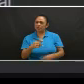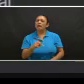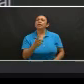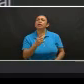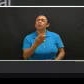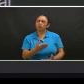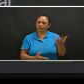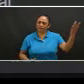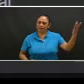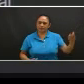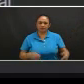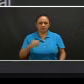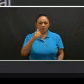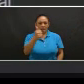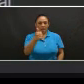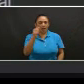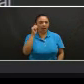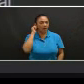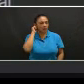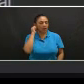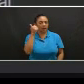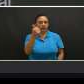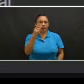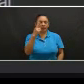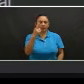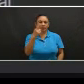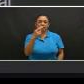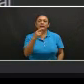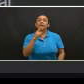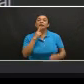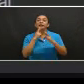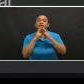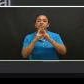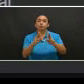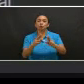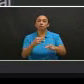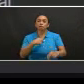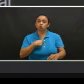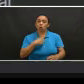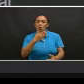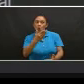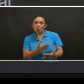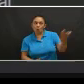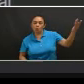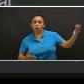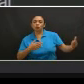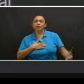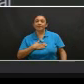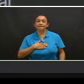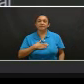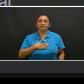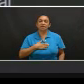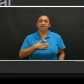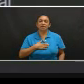Y Agar le contesta: estoy huyendo de mi señora Sarai.